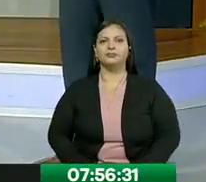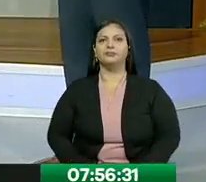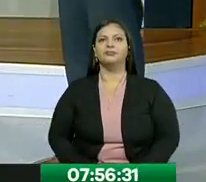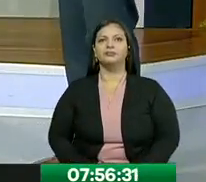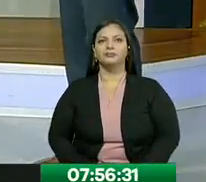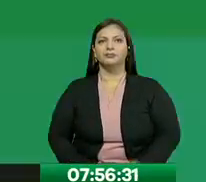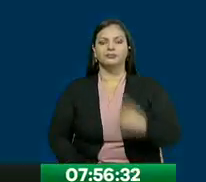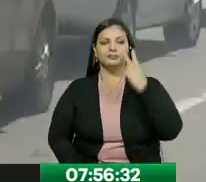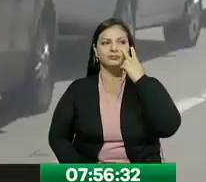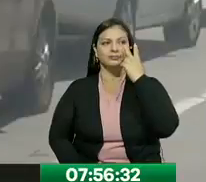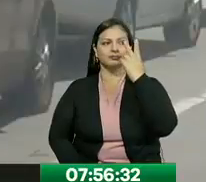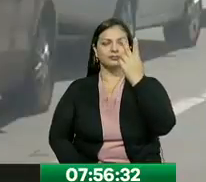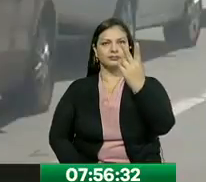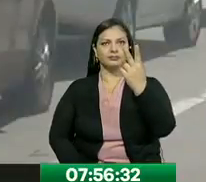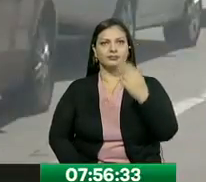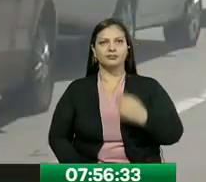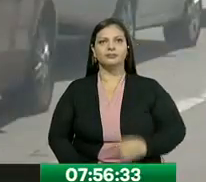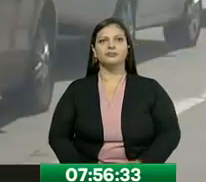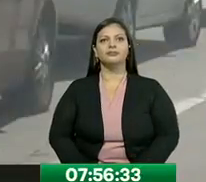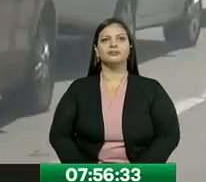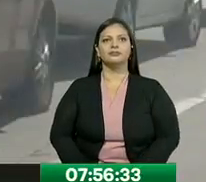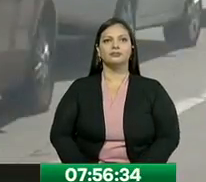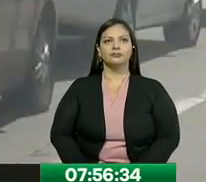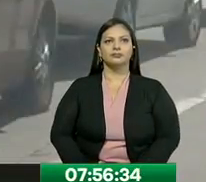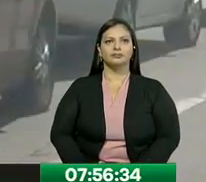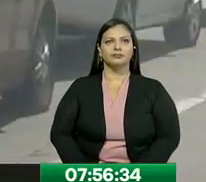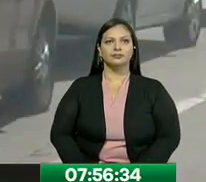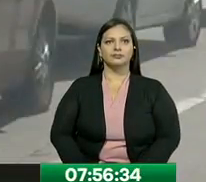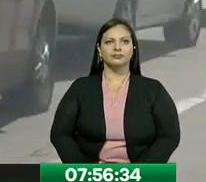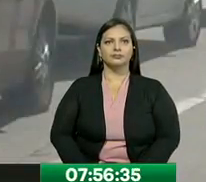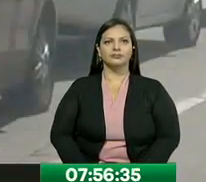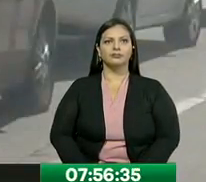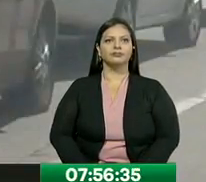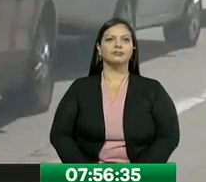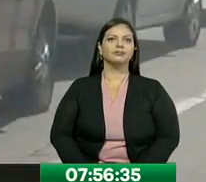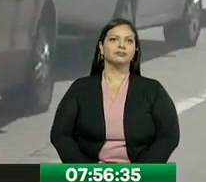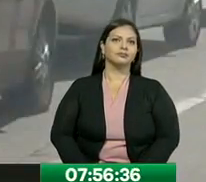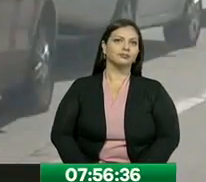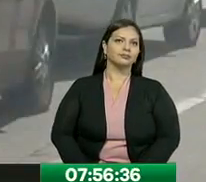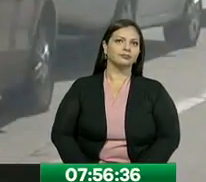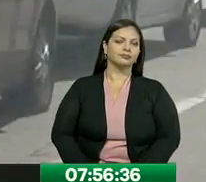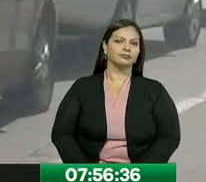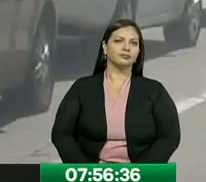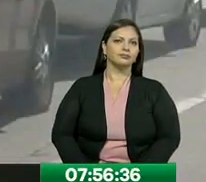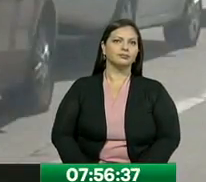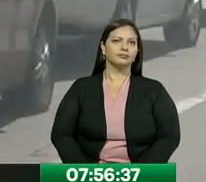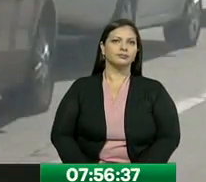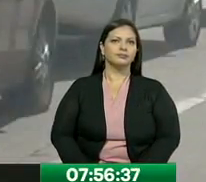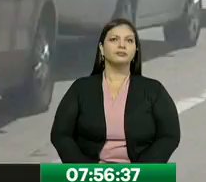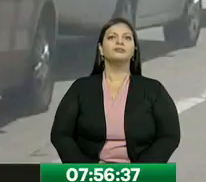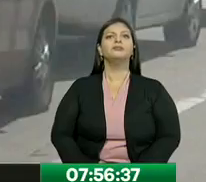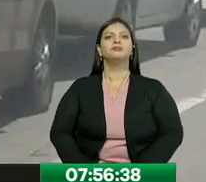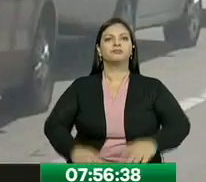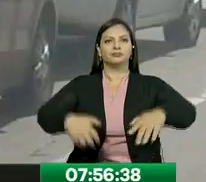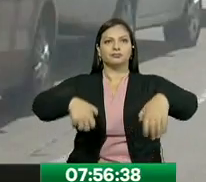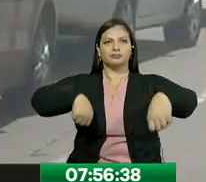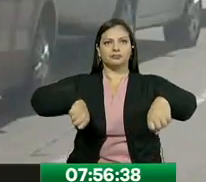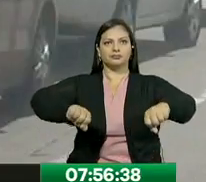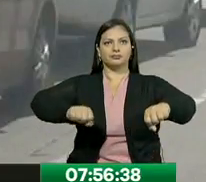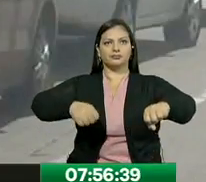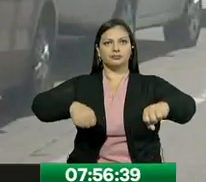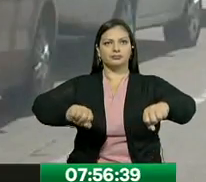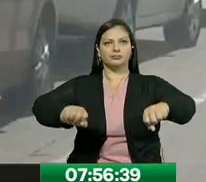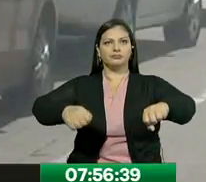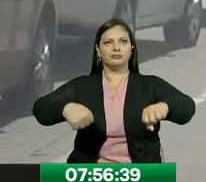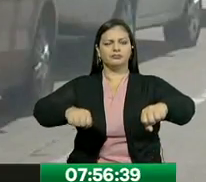ver qué nos tiene producción en esta oportunidad para mostrarles a todos ustedes. Ahí está, mire usted, dos motociclistas y en medio